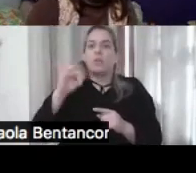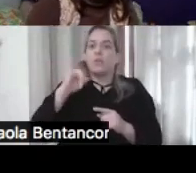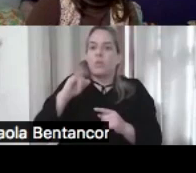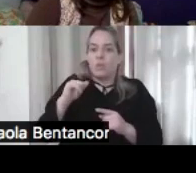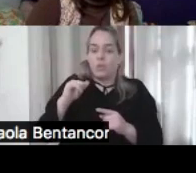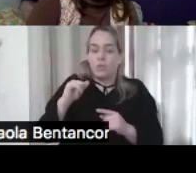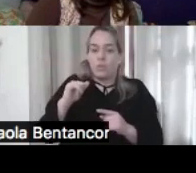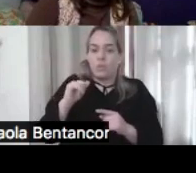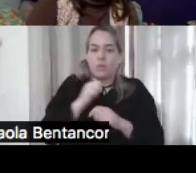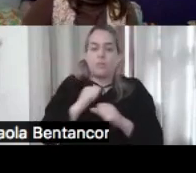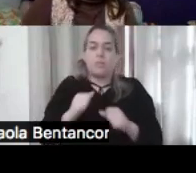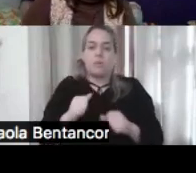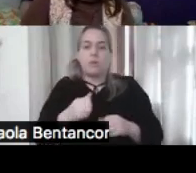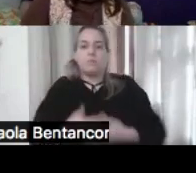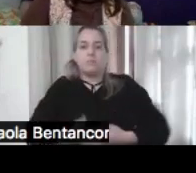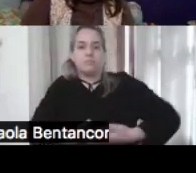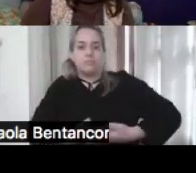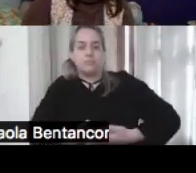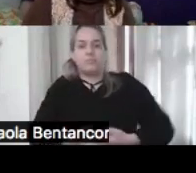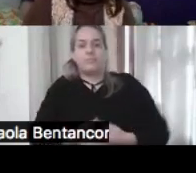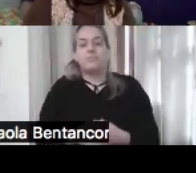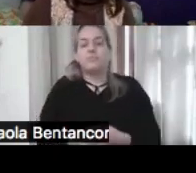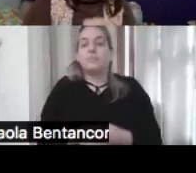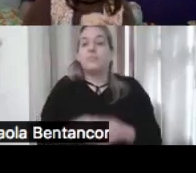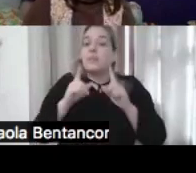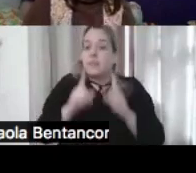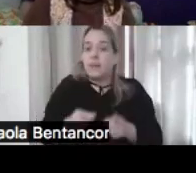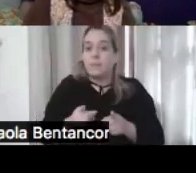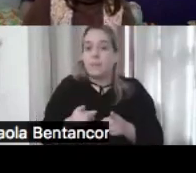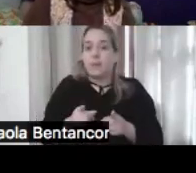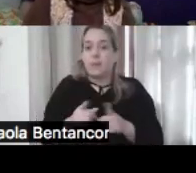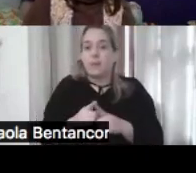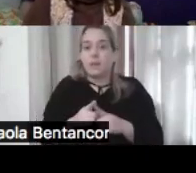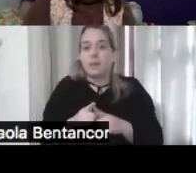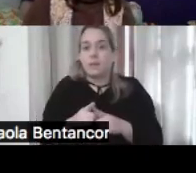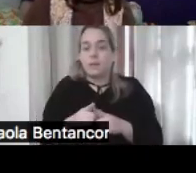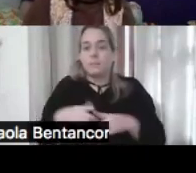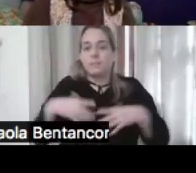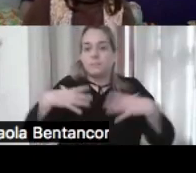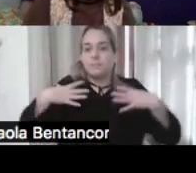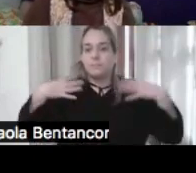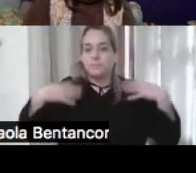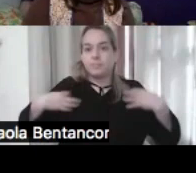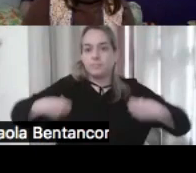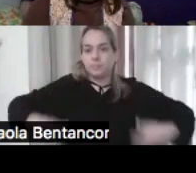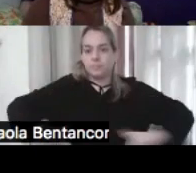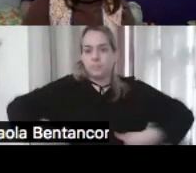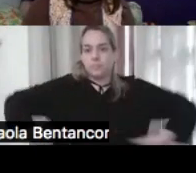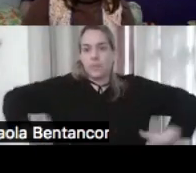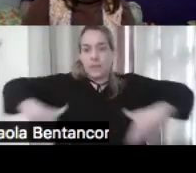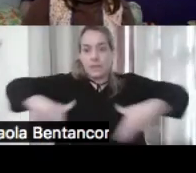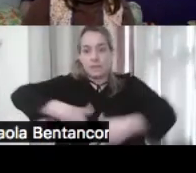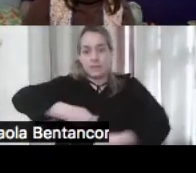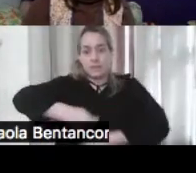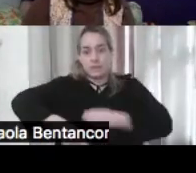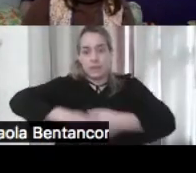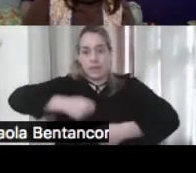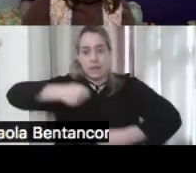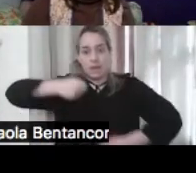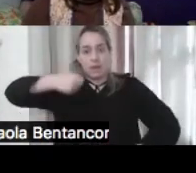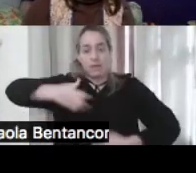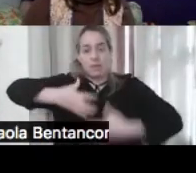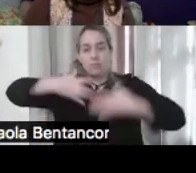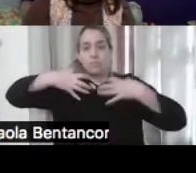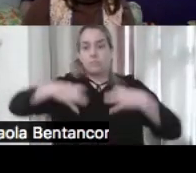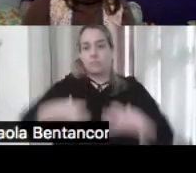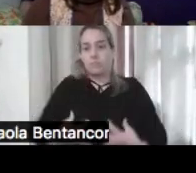amamantar. Otra herramienta muy útil son los portabebés, siempre teniendo en cuenta ante